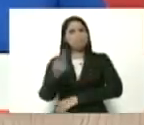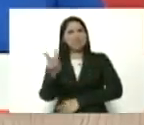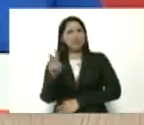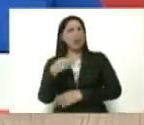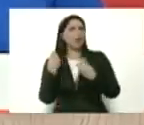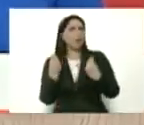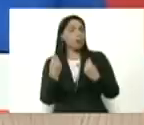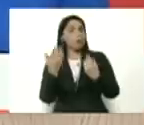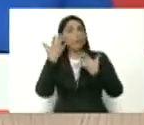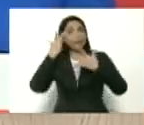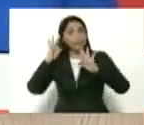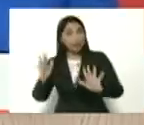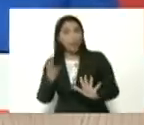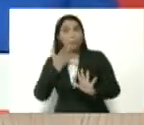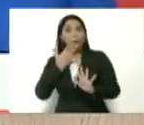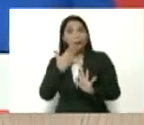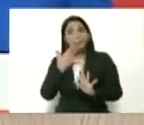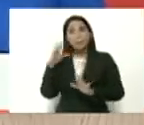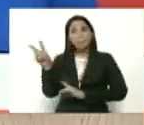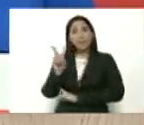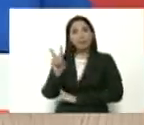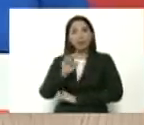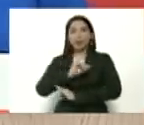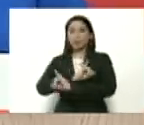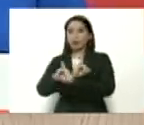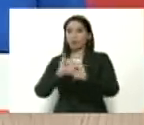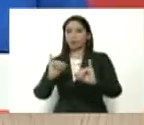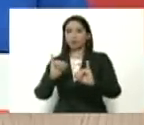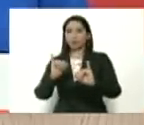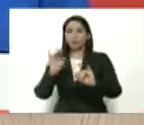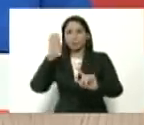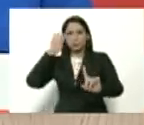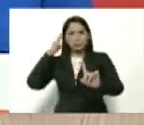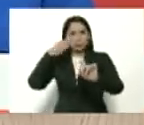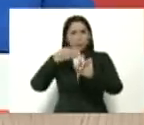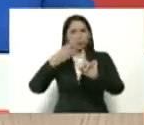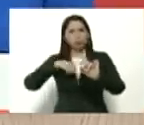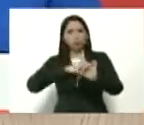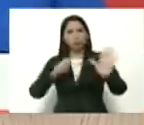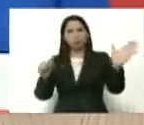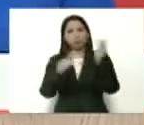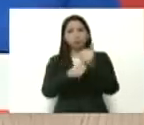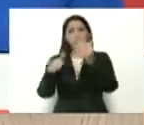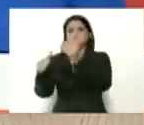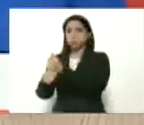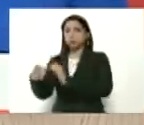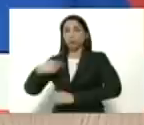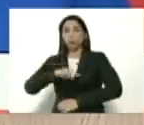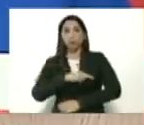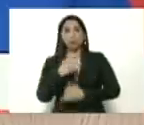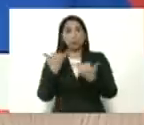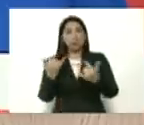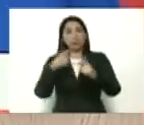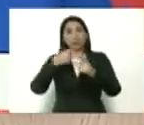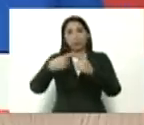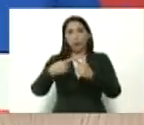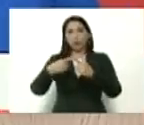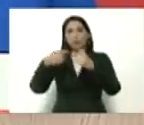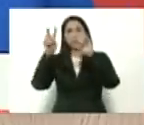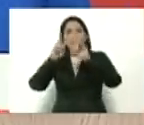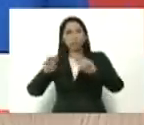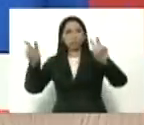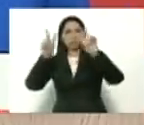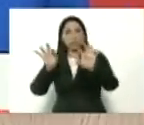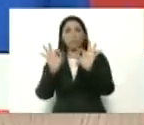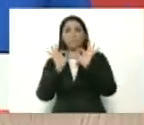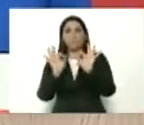que los casos en Venezuela están ya focalizados y estamos entonces ahora en el estudio especial